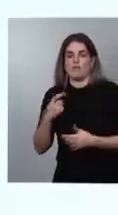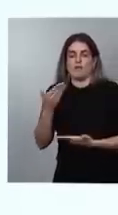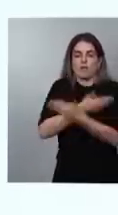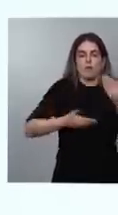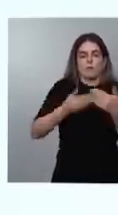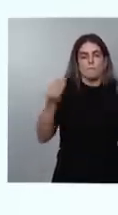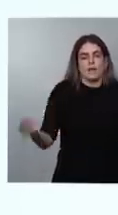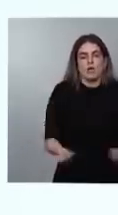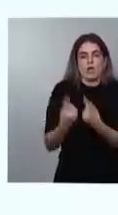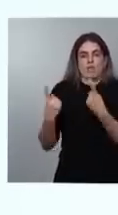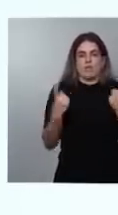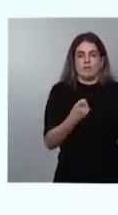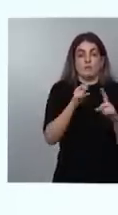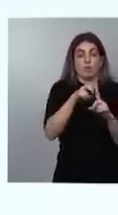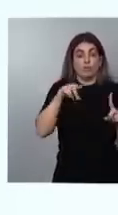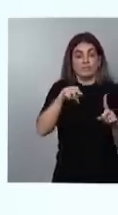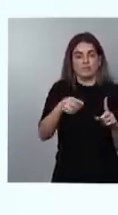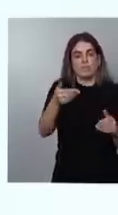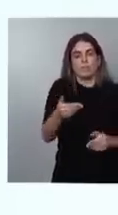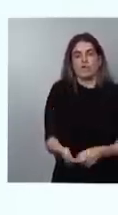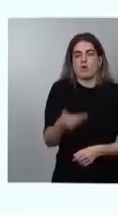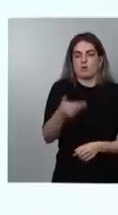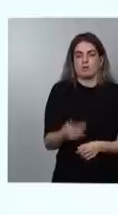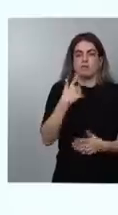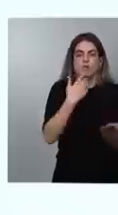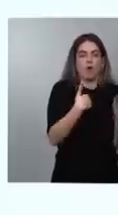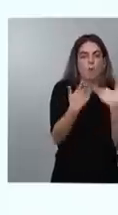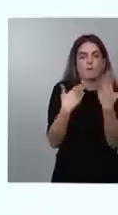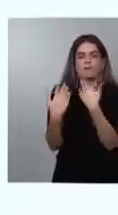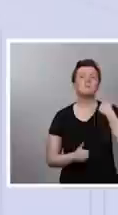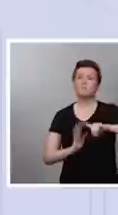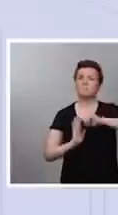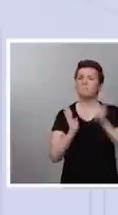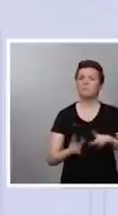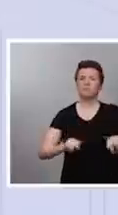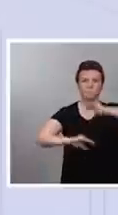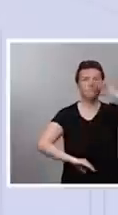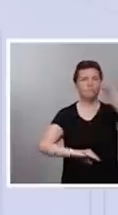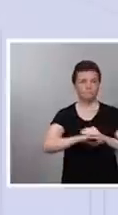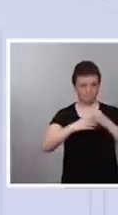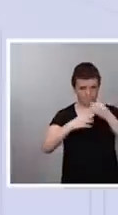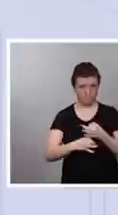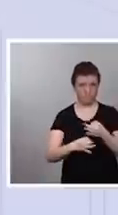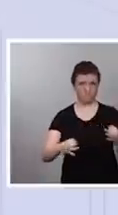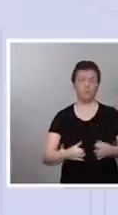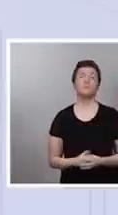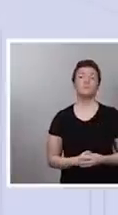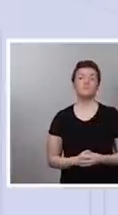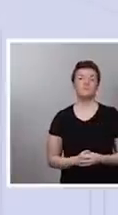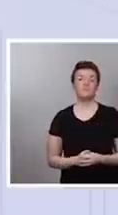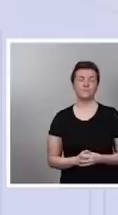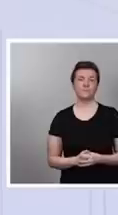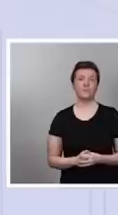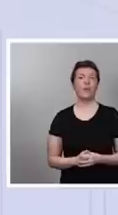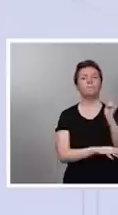que permitiera que se desgajara en un solo centímetro cuadrado de su territorio. Ni Corea del Norte, ni Cuba, ni Venezuela, ni